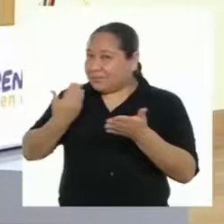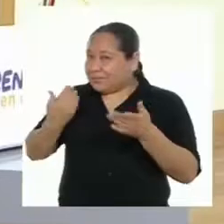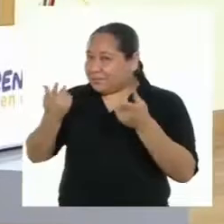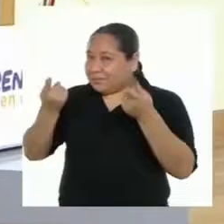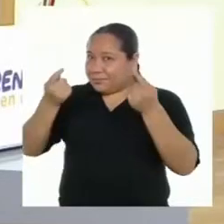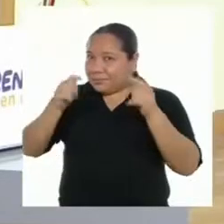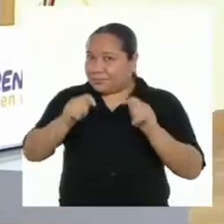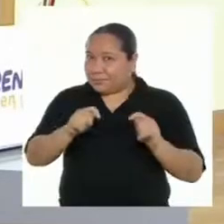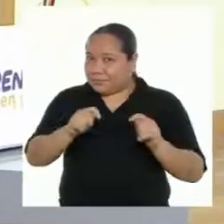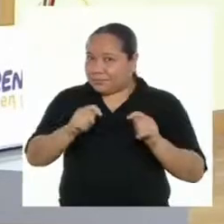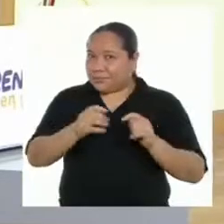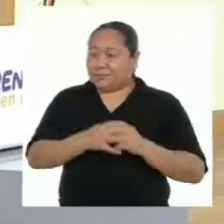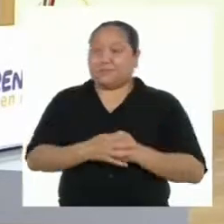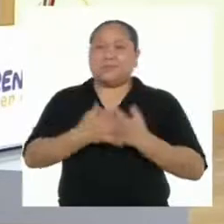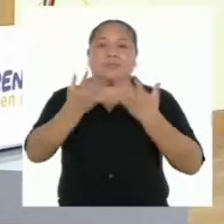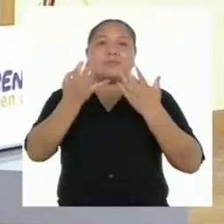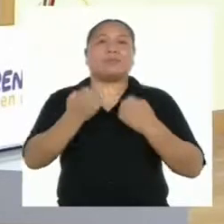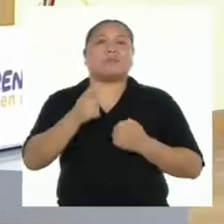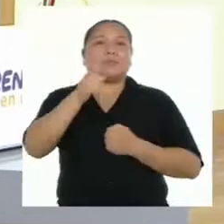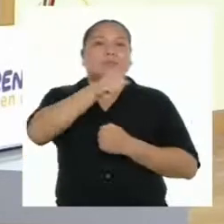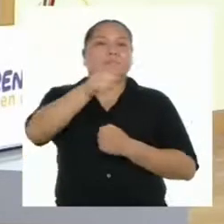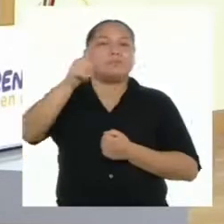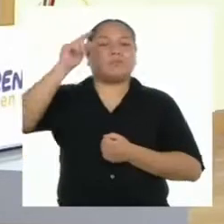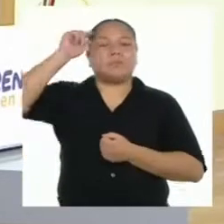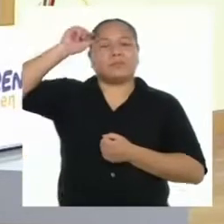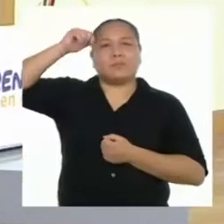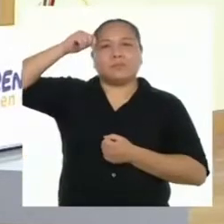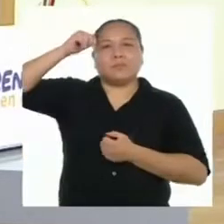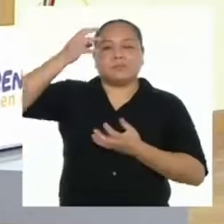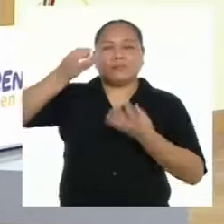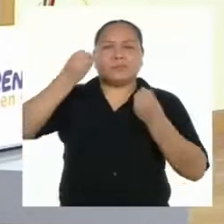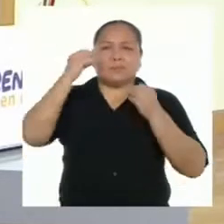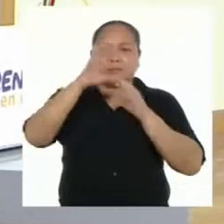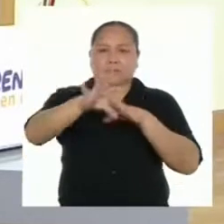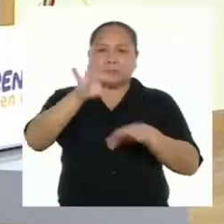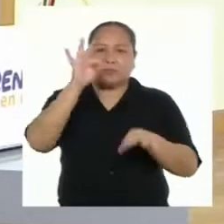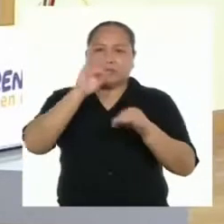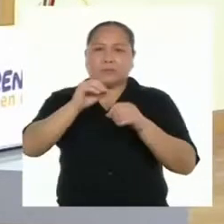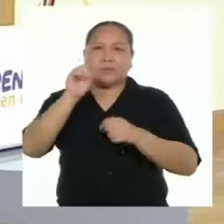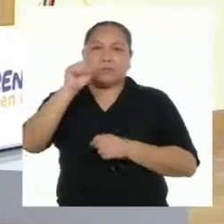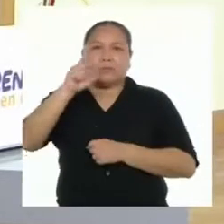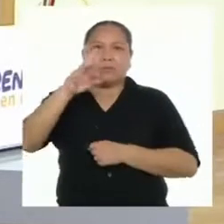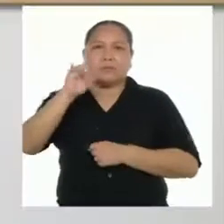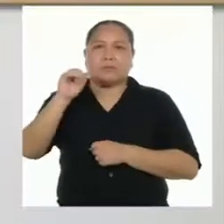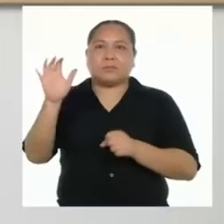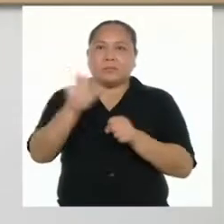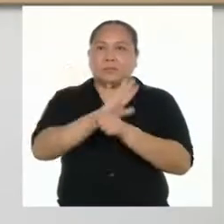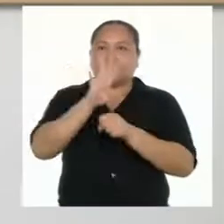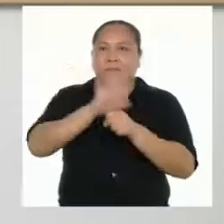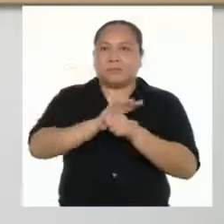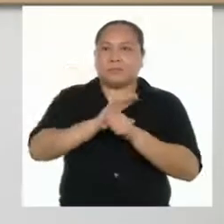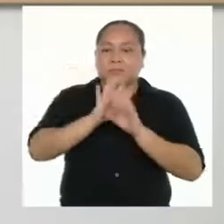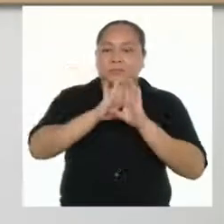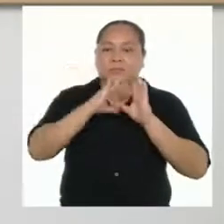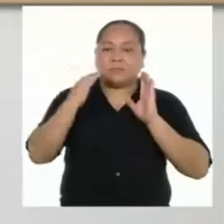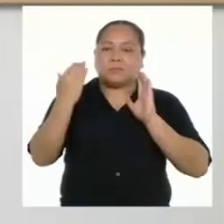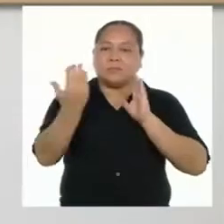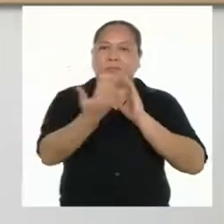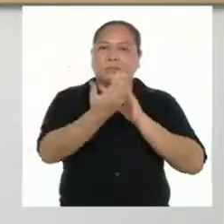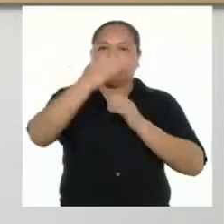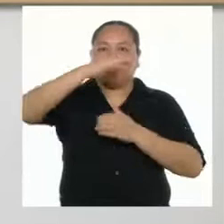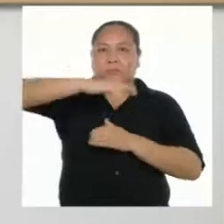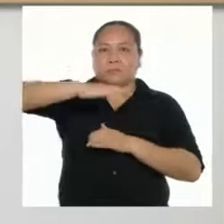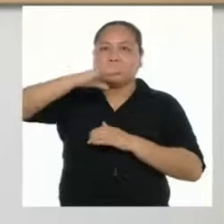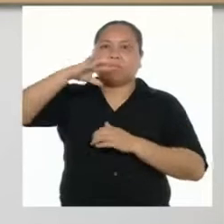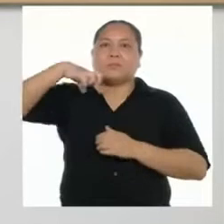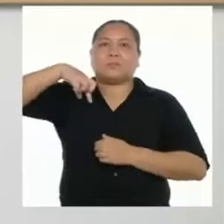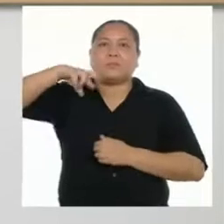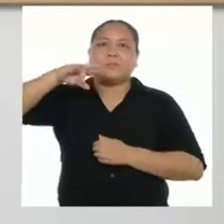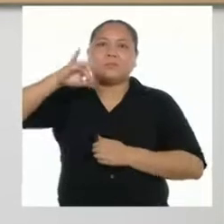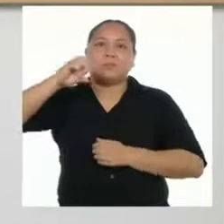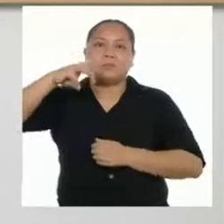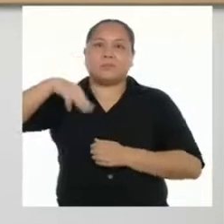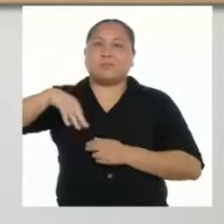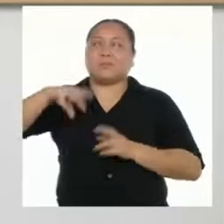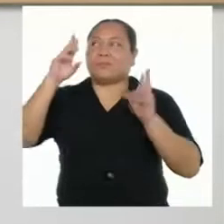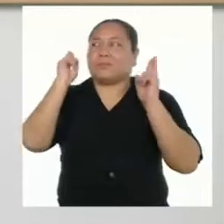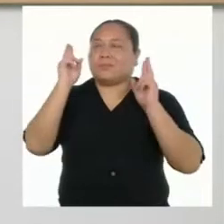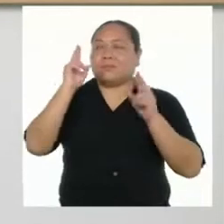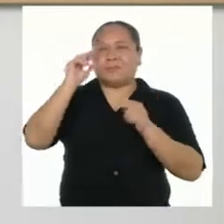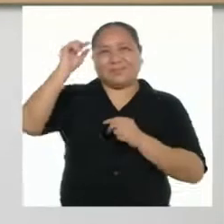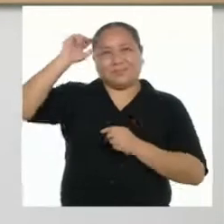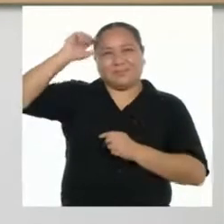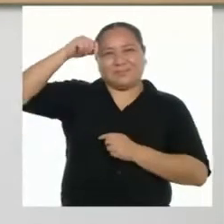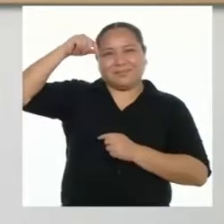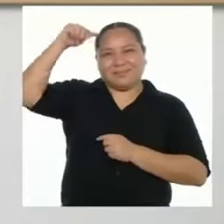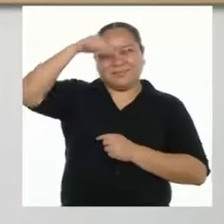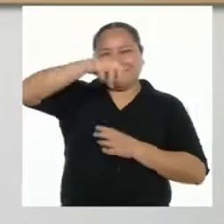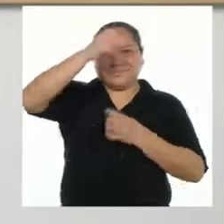Queríamos que recordaran cómo encontrar el área total de un prisma. Efectivamente. Espero que hayan podido